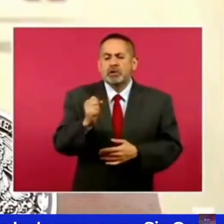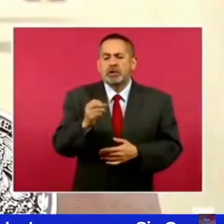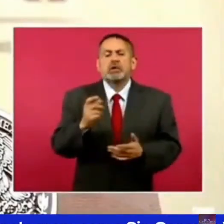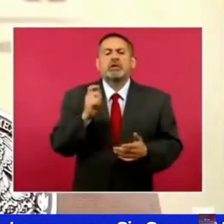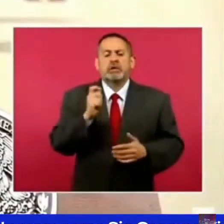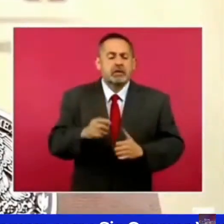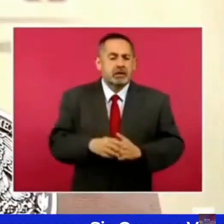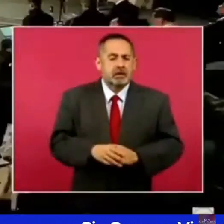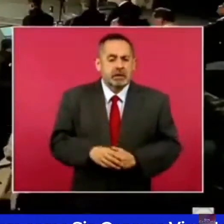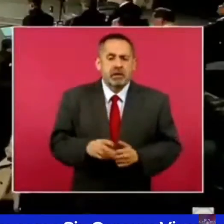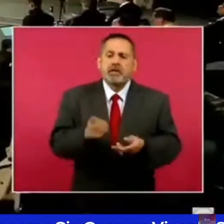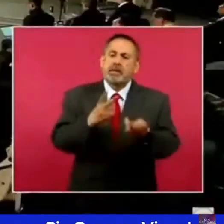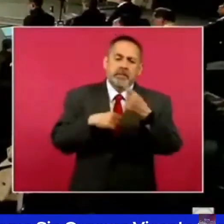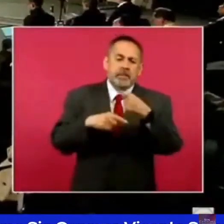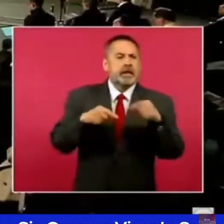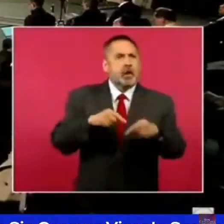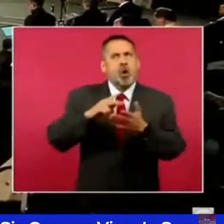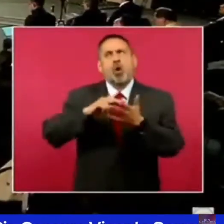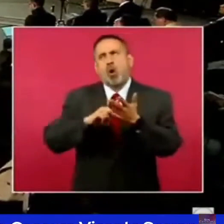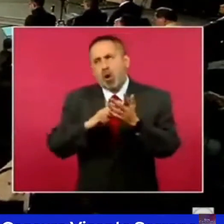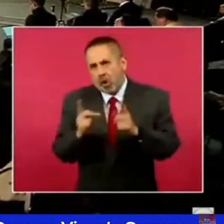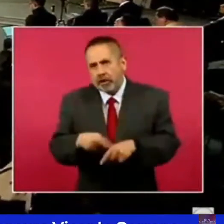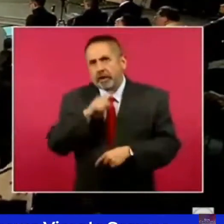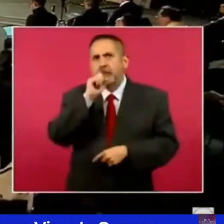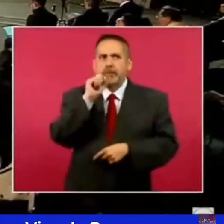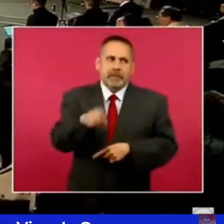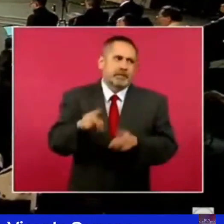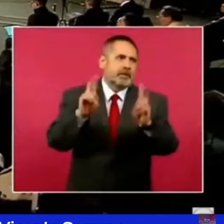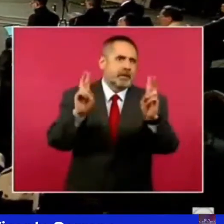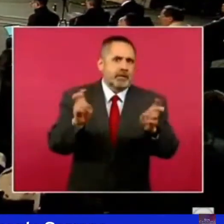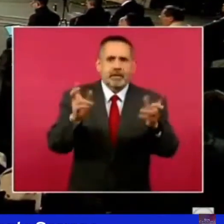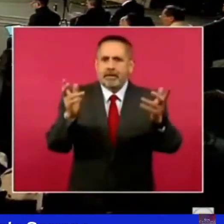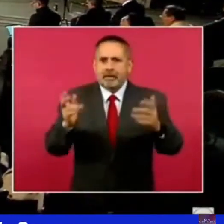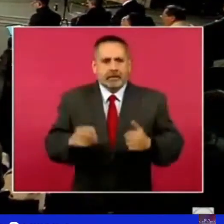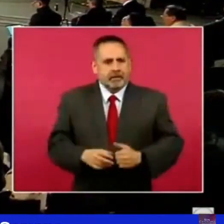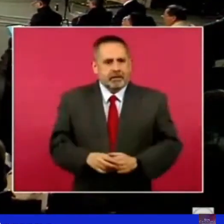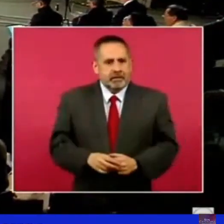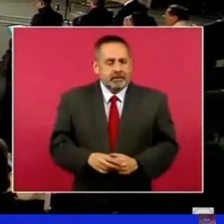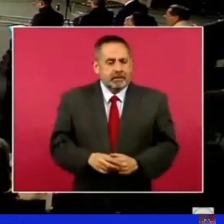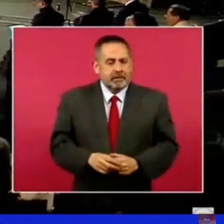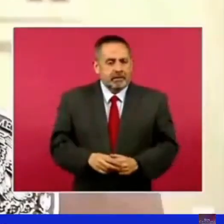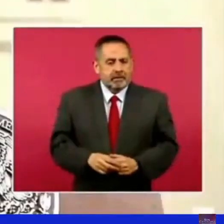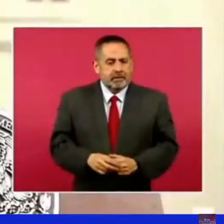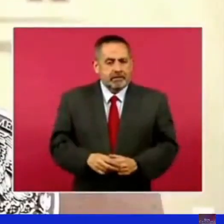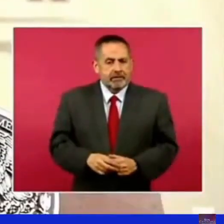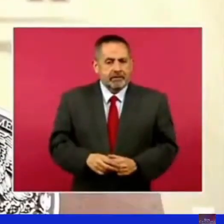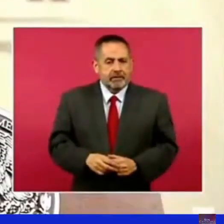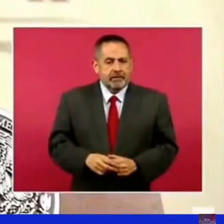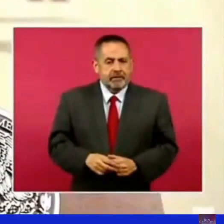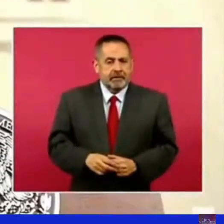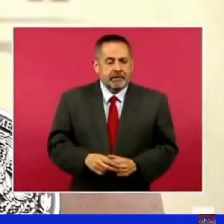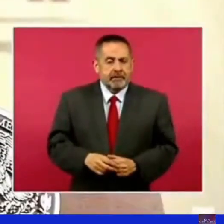Además de que vienes de nuevo con el tema. Sí.